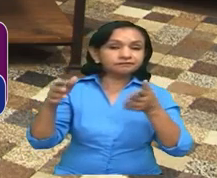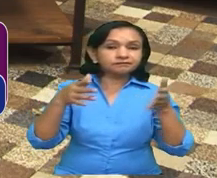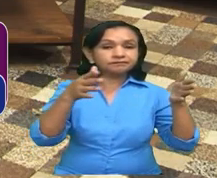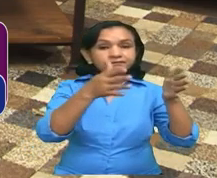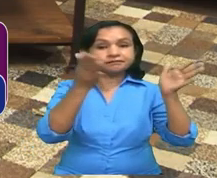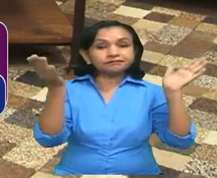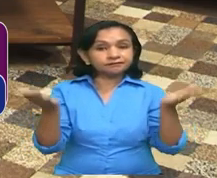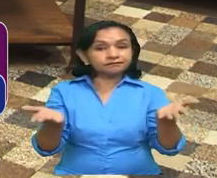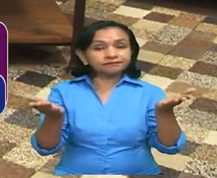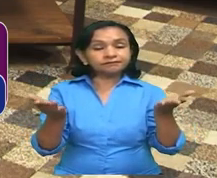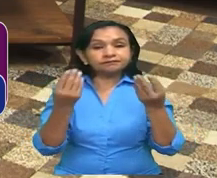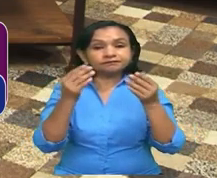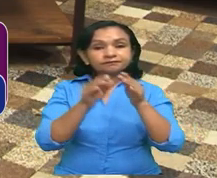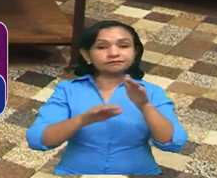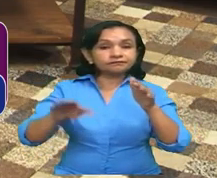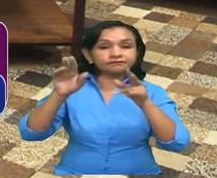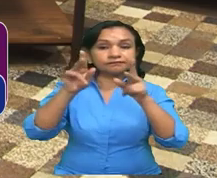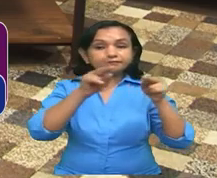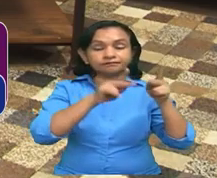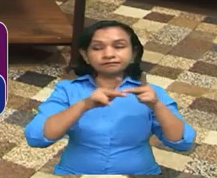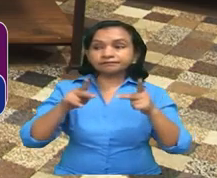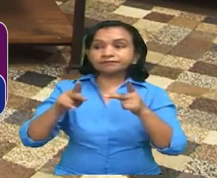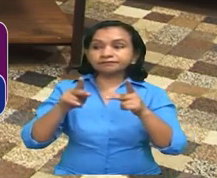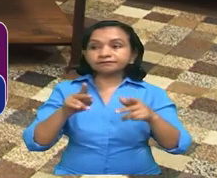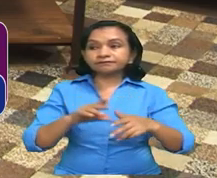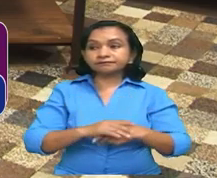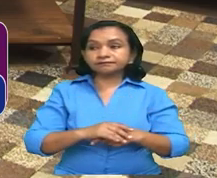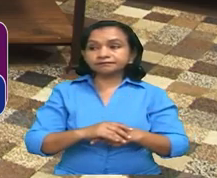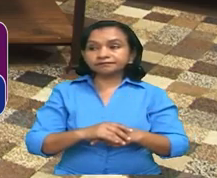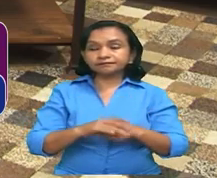no apuestan a un turista que tenga muchos